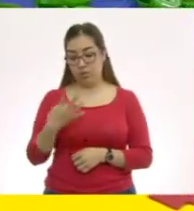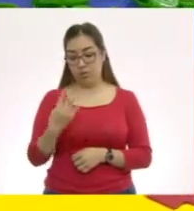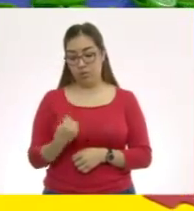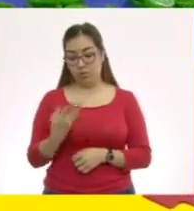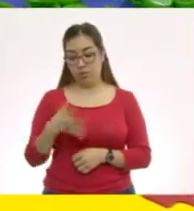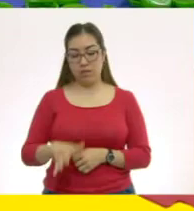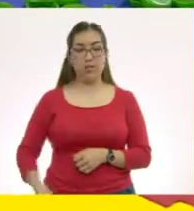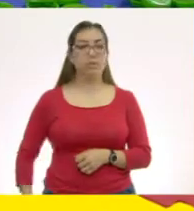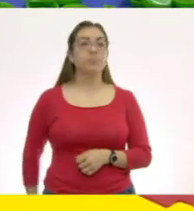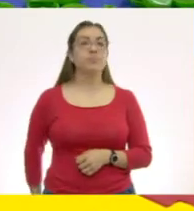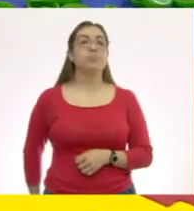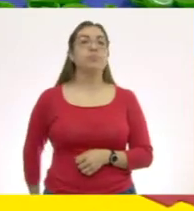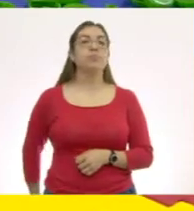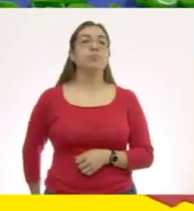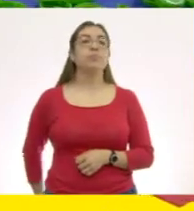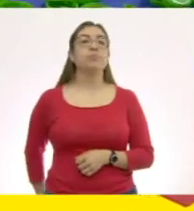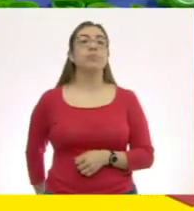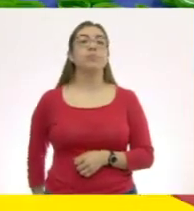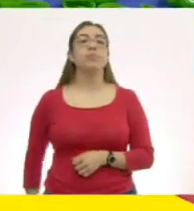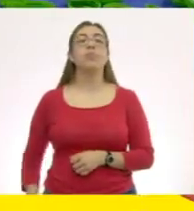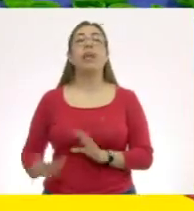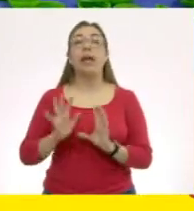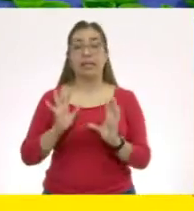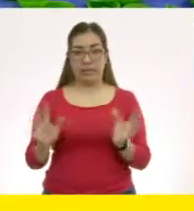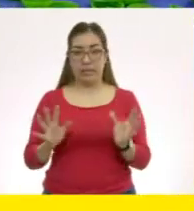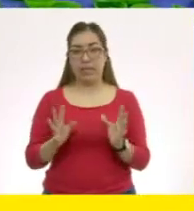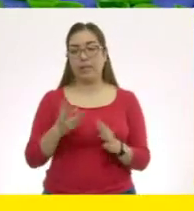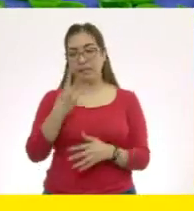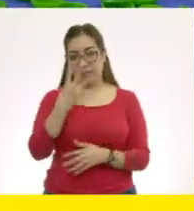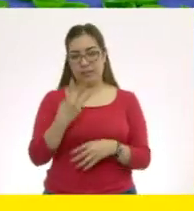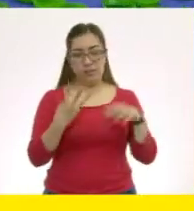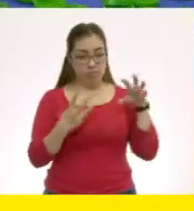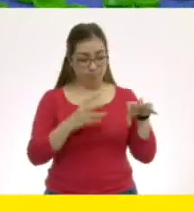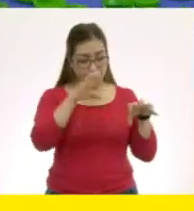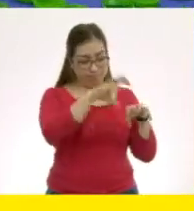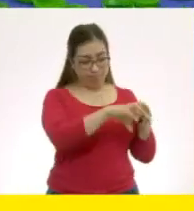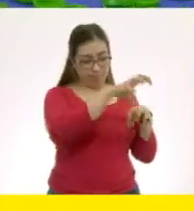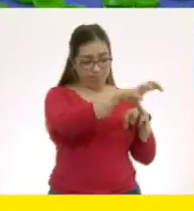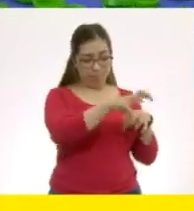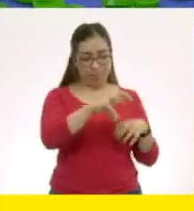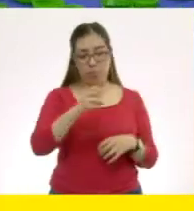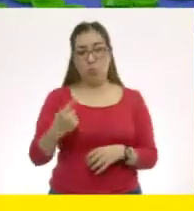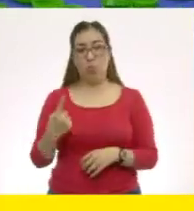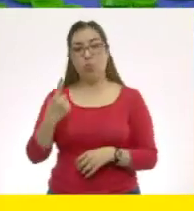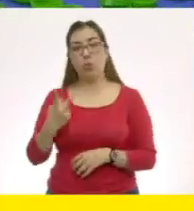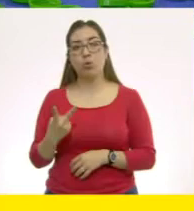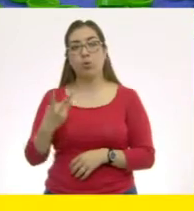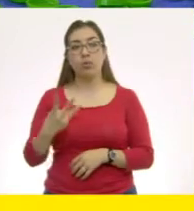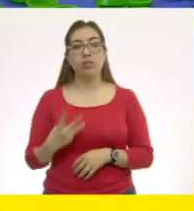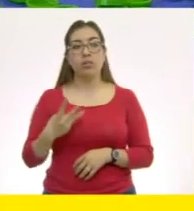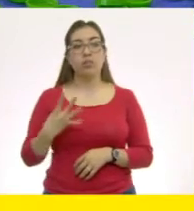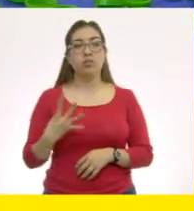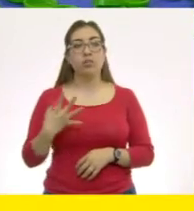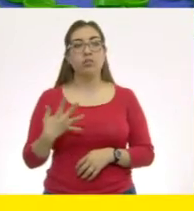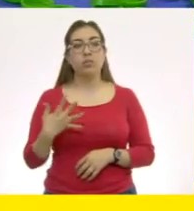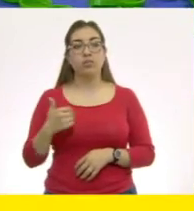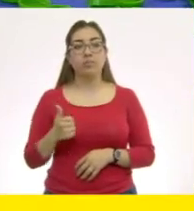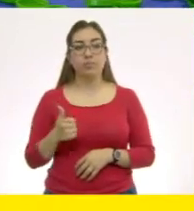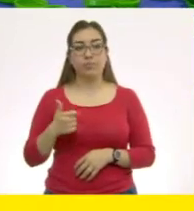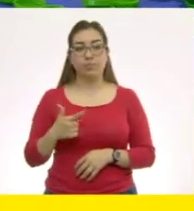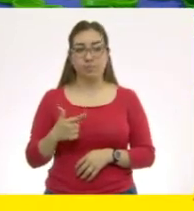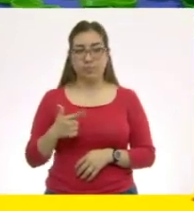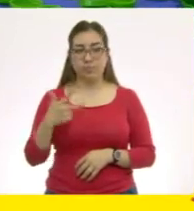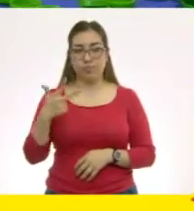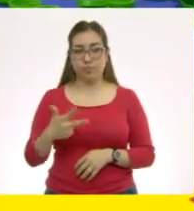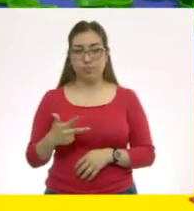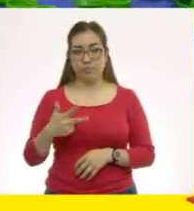8, 9, 10. Van tres decenas. Vamos muy bien. 1, 2, 3, 4, 5,